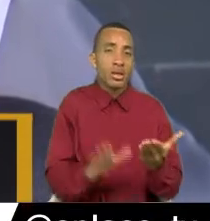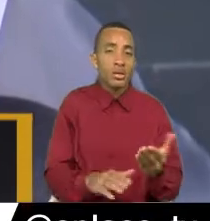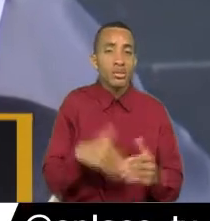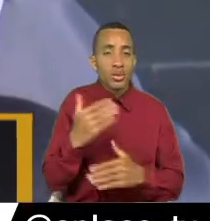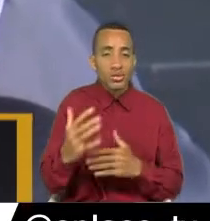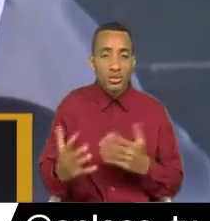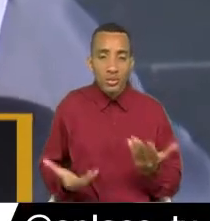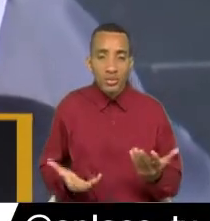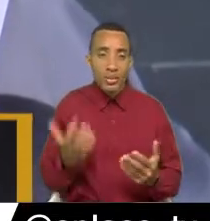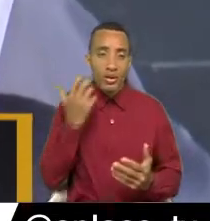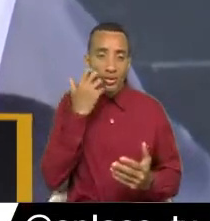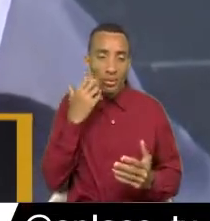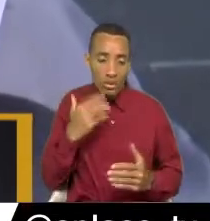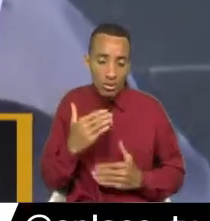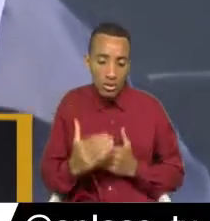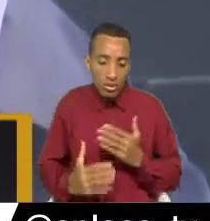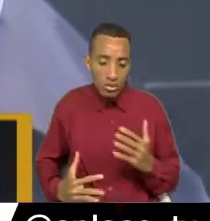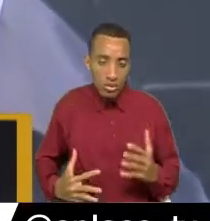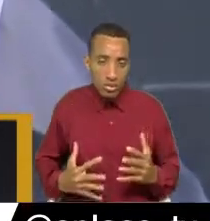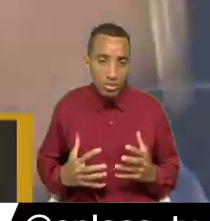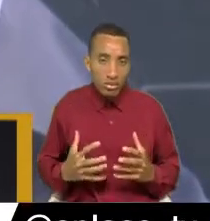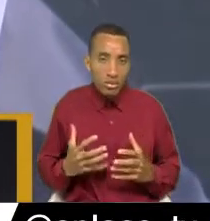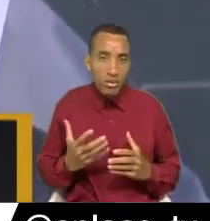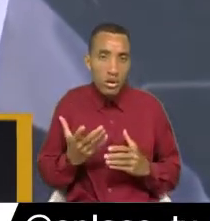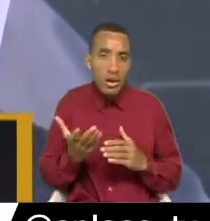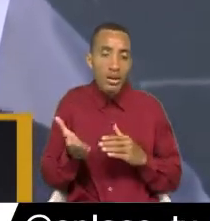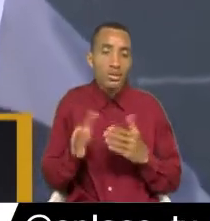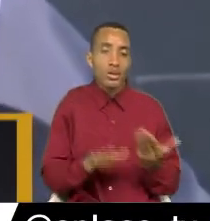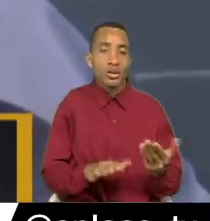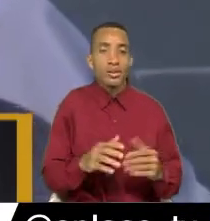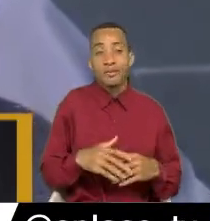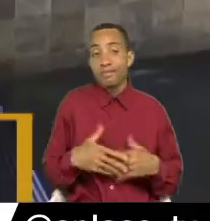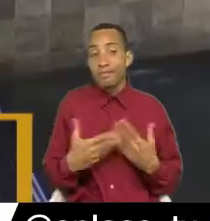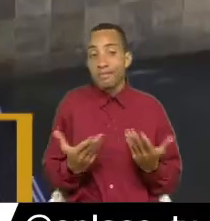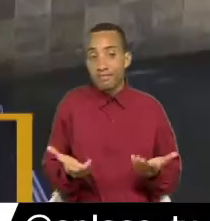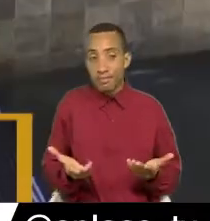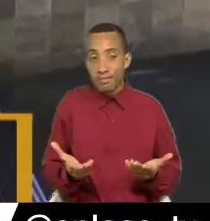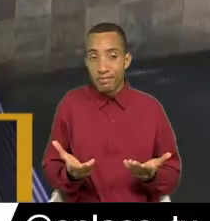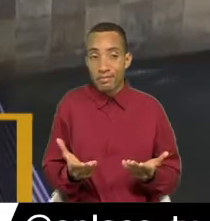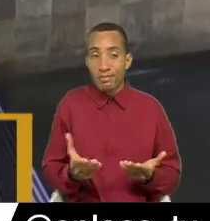caso se muere uno, porque la enfermedad no se para. Entonces yo pido a ver